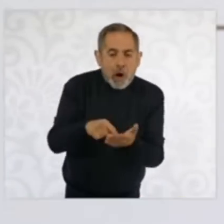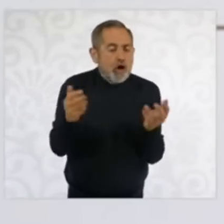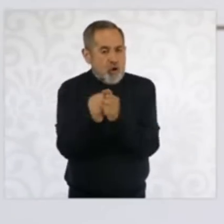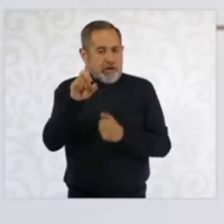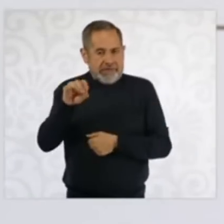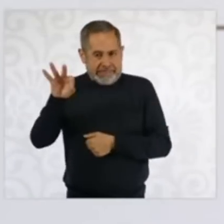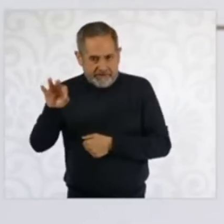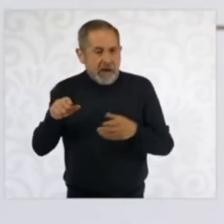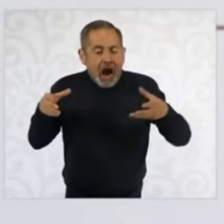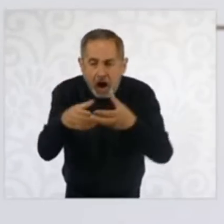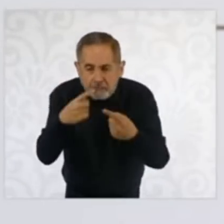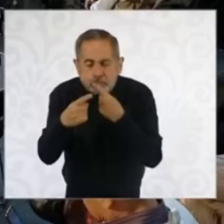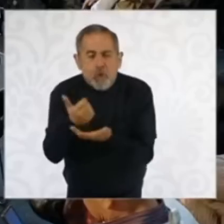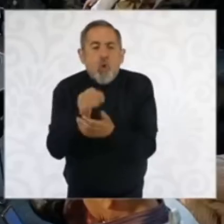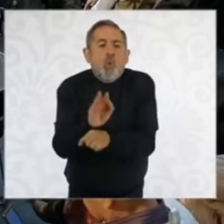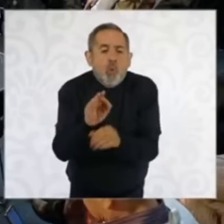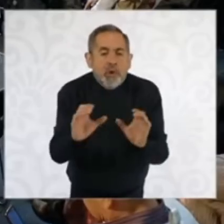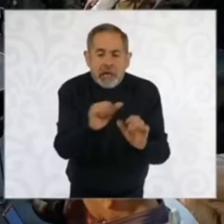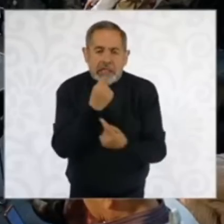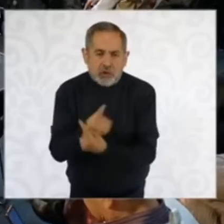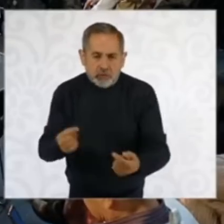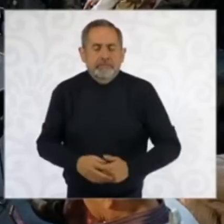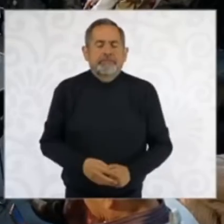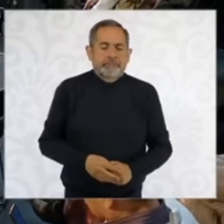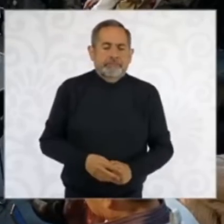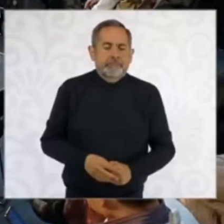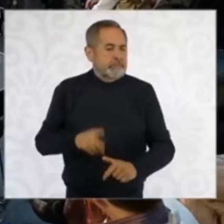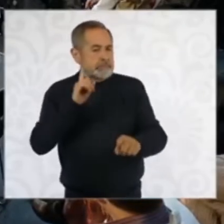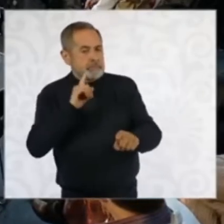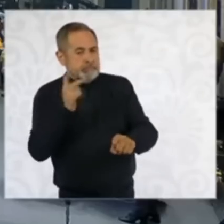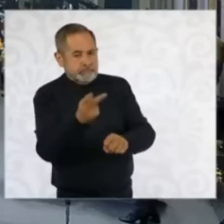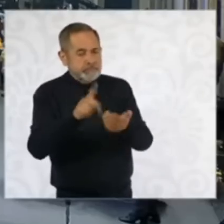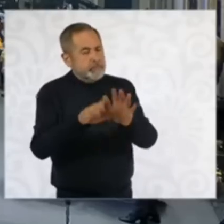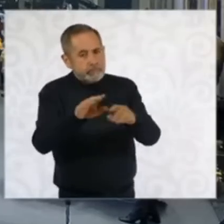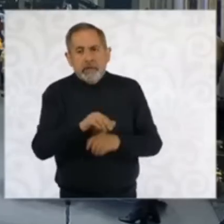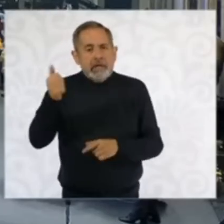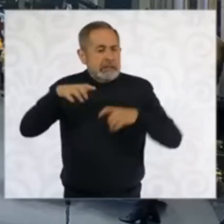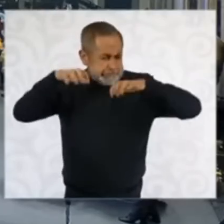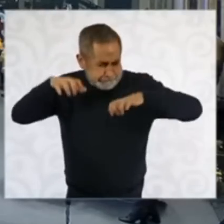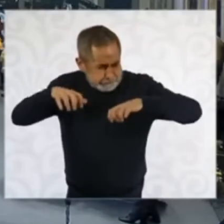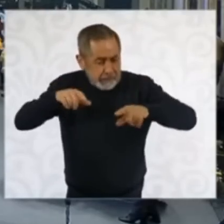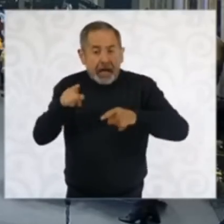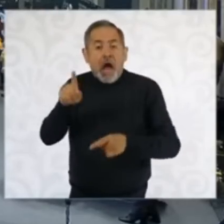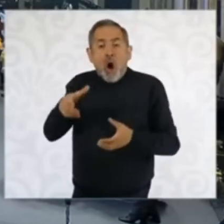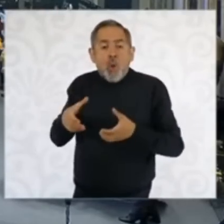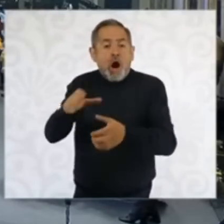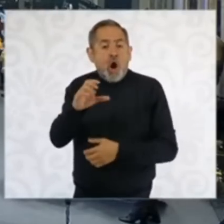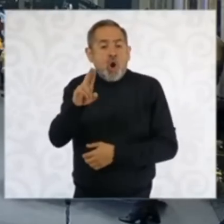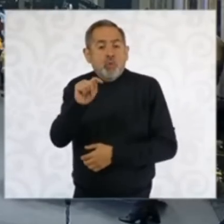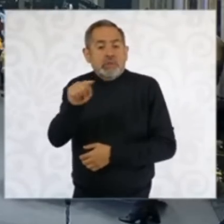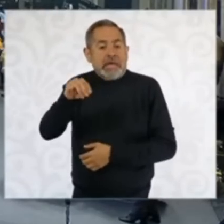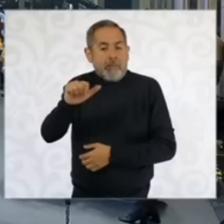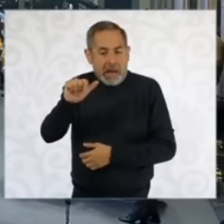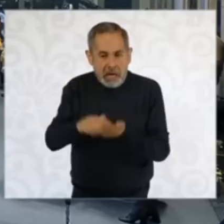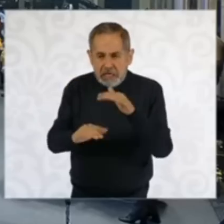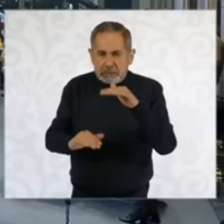la Secretaría de las Mujeres. Presidenta, por otra parte, tras la temporada de lluvias, el sistema Cutzamala solo recuperó un 30%, llegando